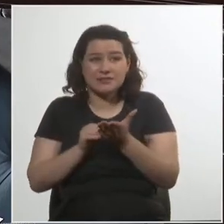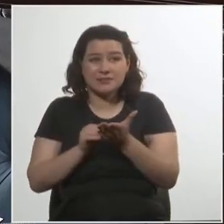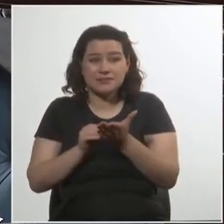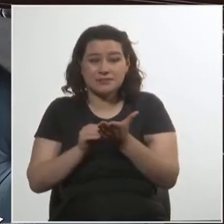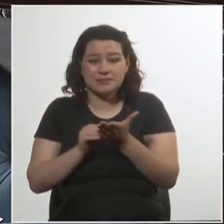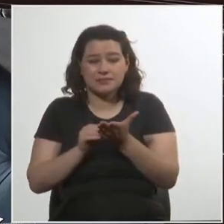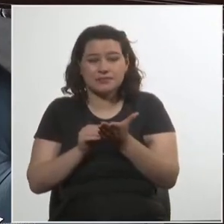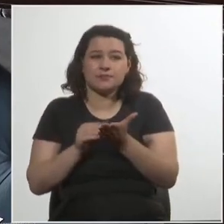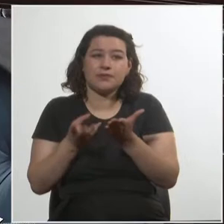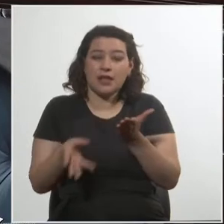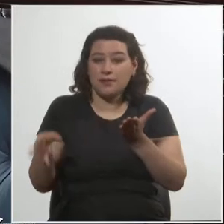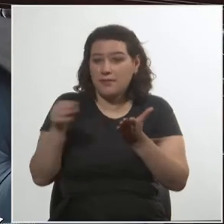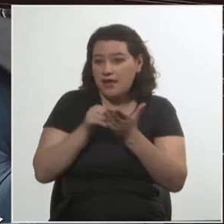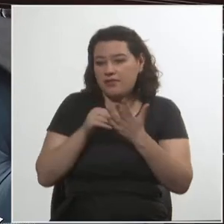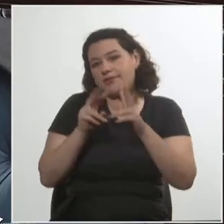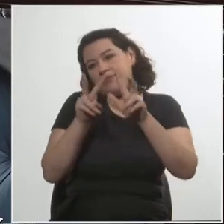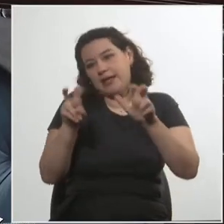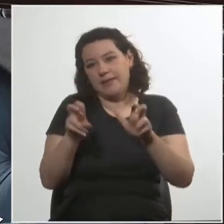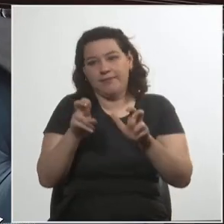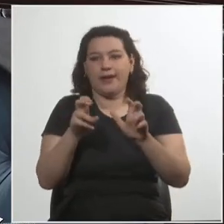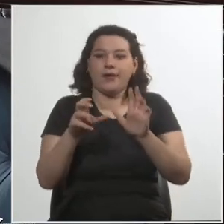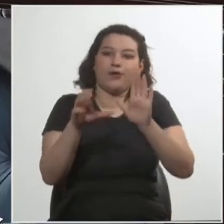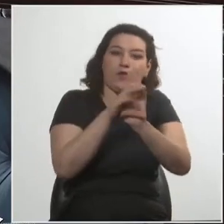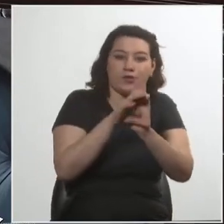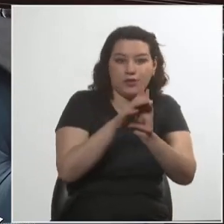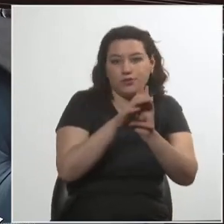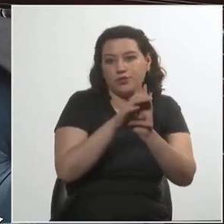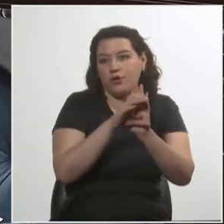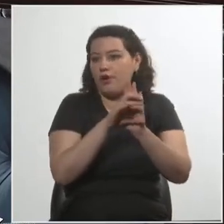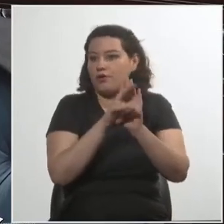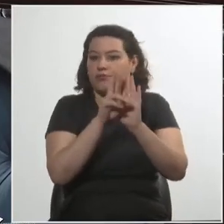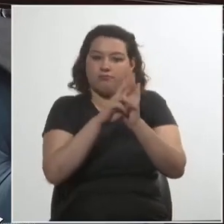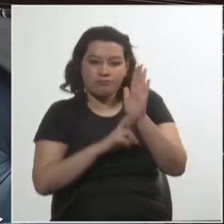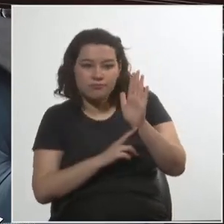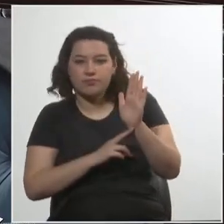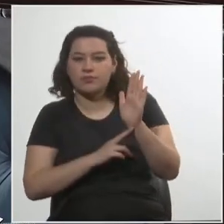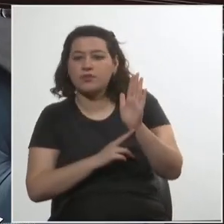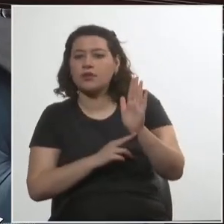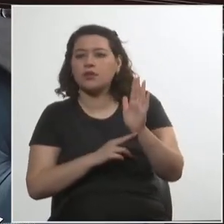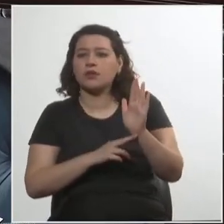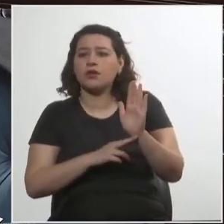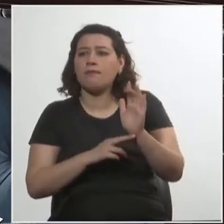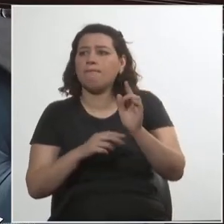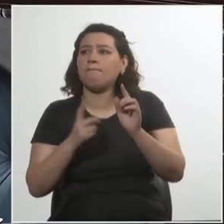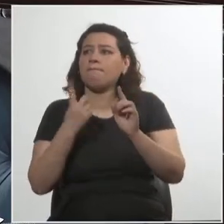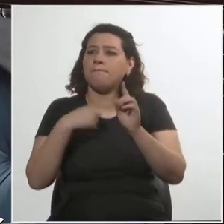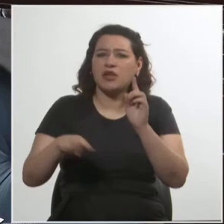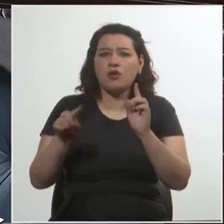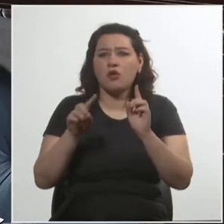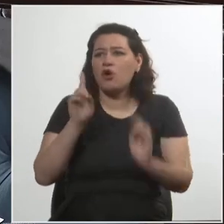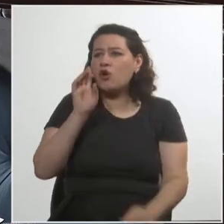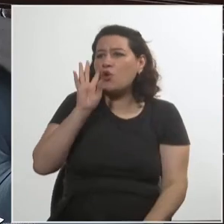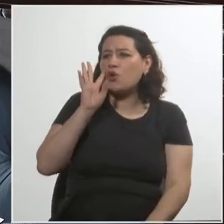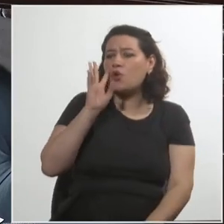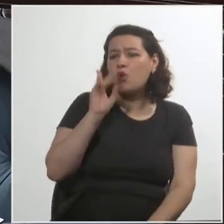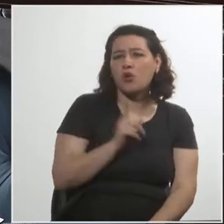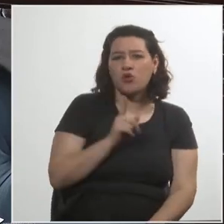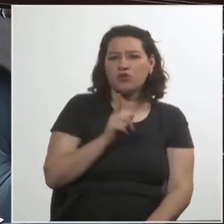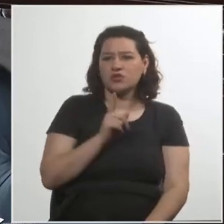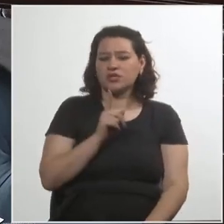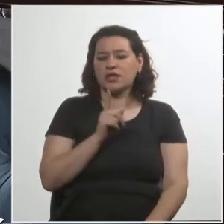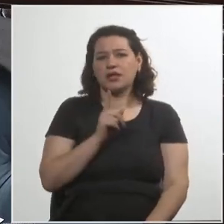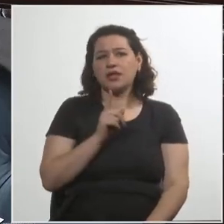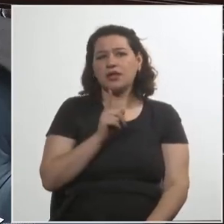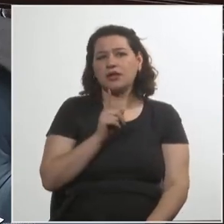además de los aspectos constitucionales que puedan estar en juego al no saberse desconocerse por completo el